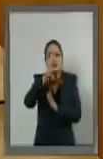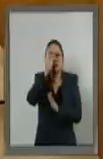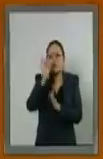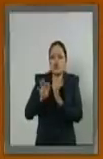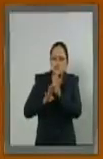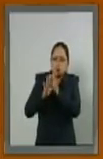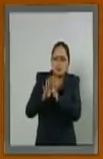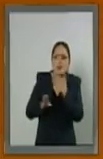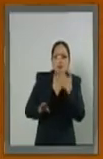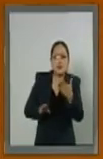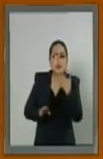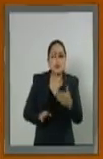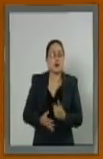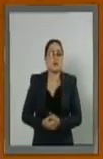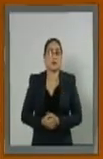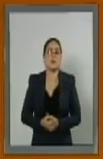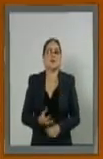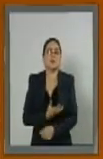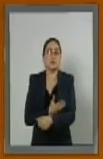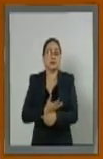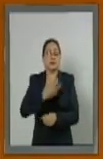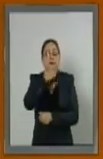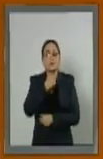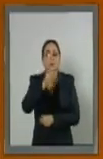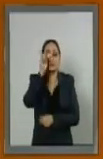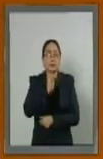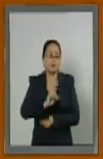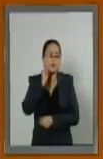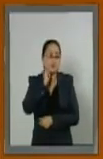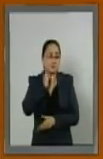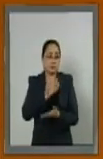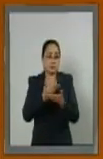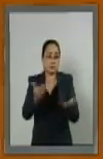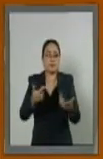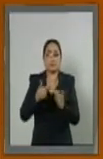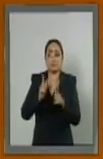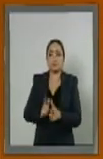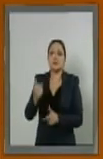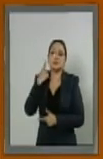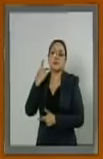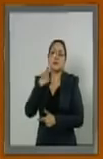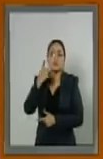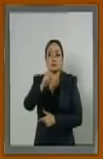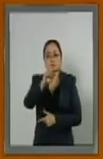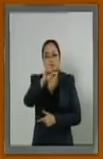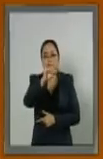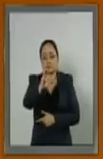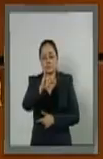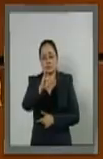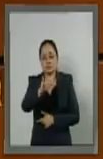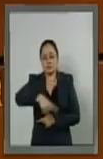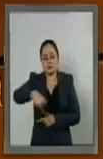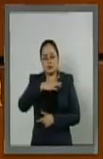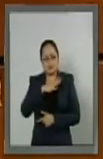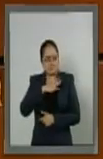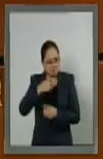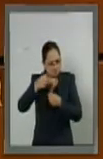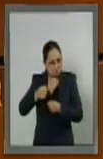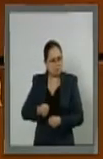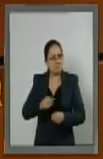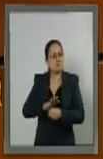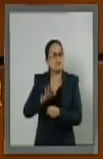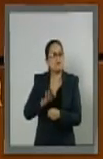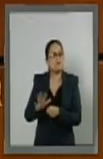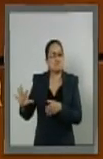6%. Compañeras y compañeros, el grupo parlamentario del PRI está convencido que en